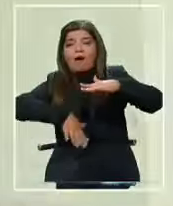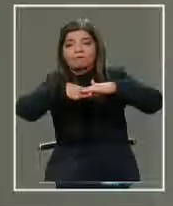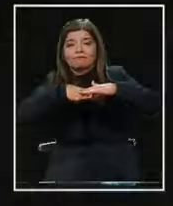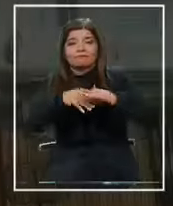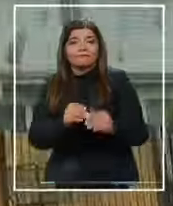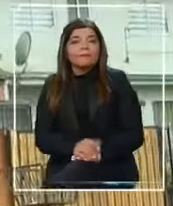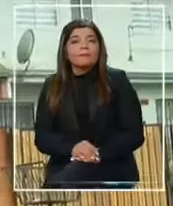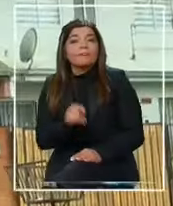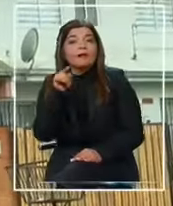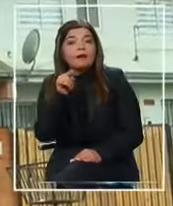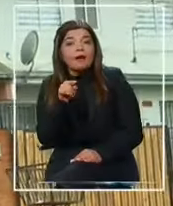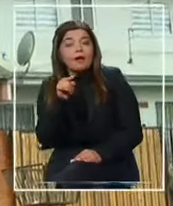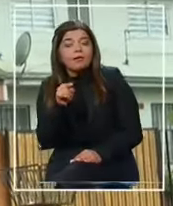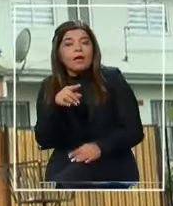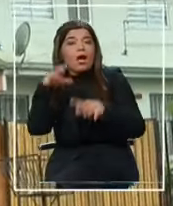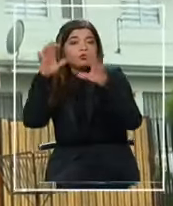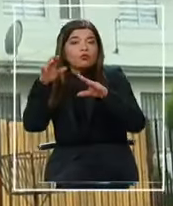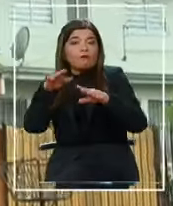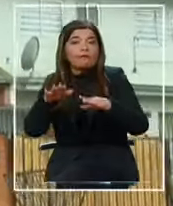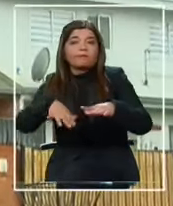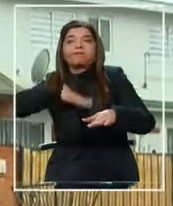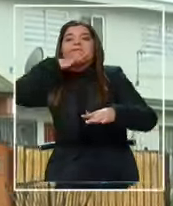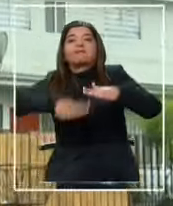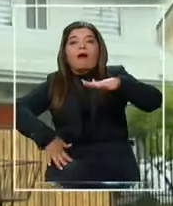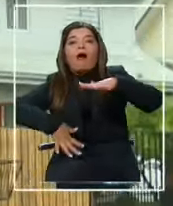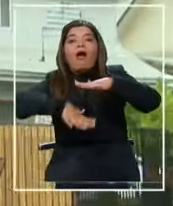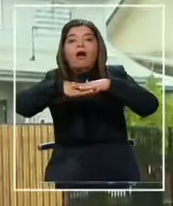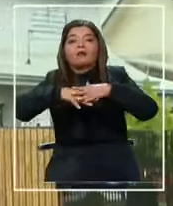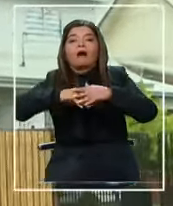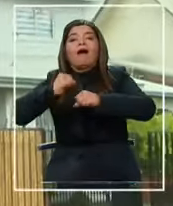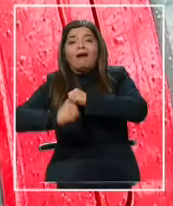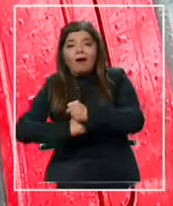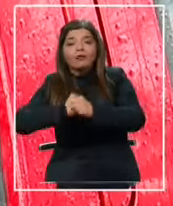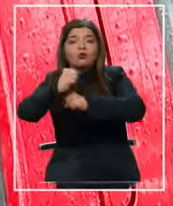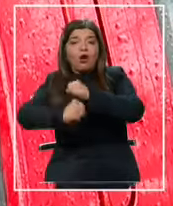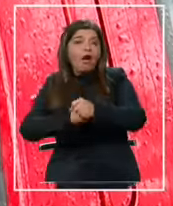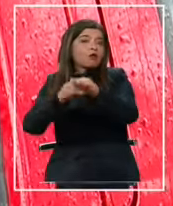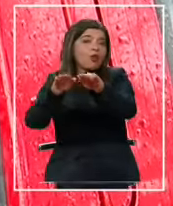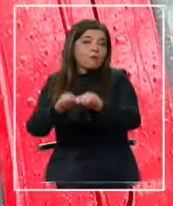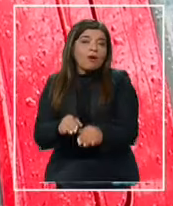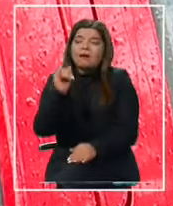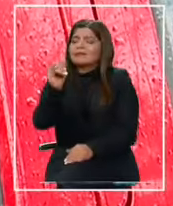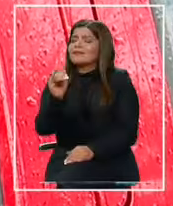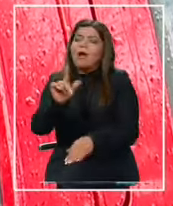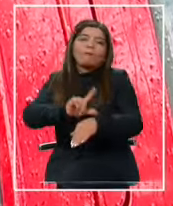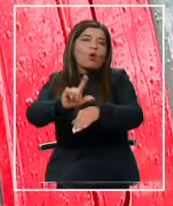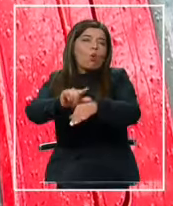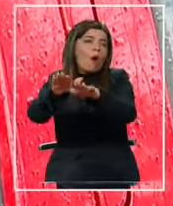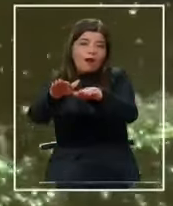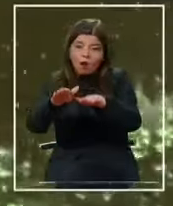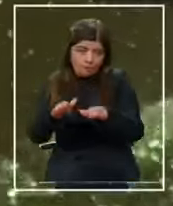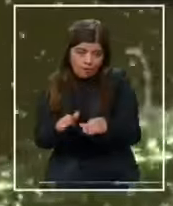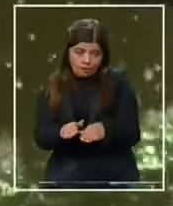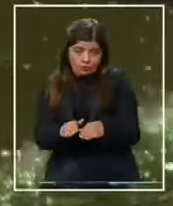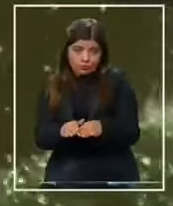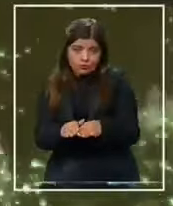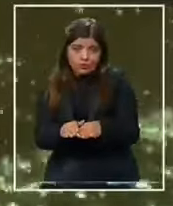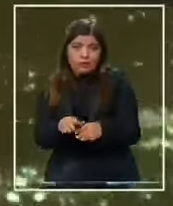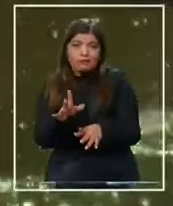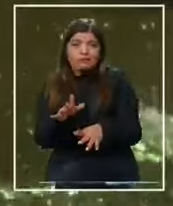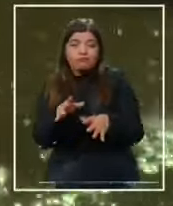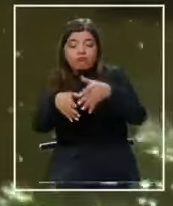Acá llueve un poco y se inunda, es una cosa que año a año pasa lo mismo. Siempre se anega en los mismos lugares.